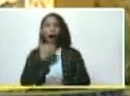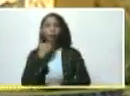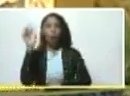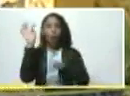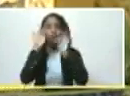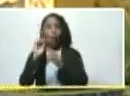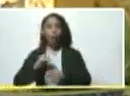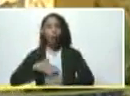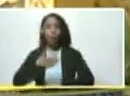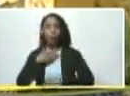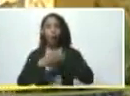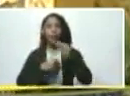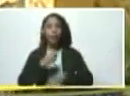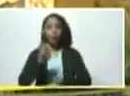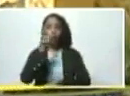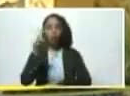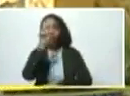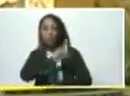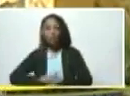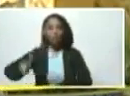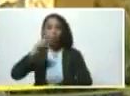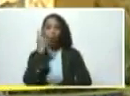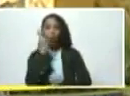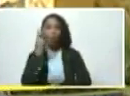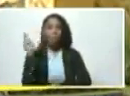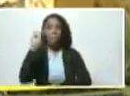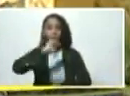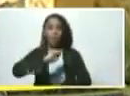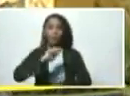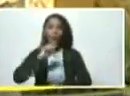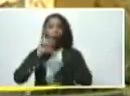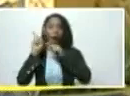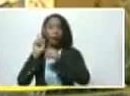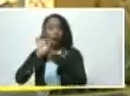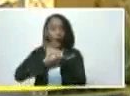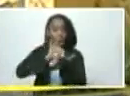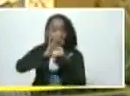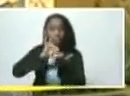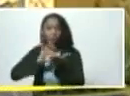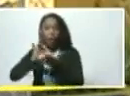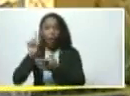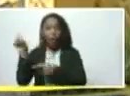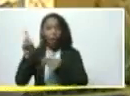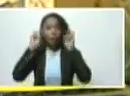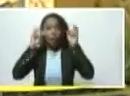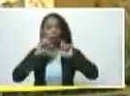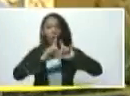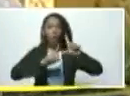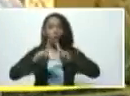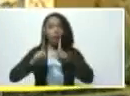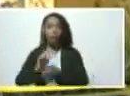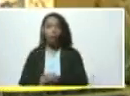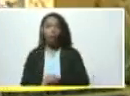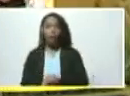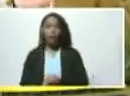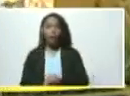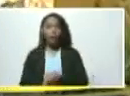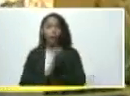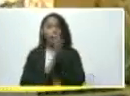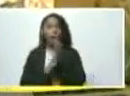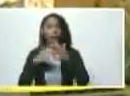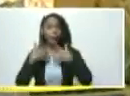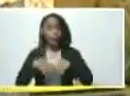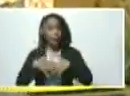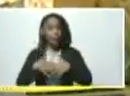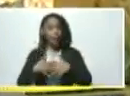dar dos ciclos en un mes, pero con esta estrategia y con todo ese aparataje logístico de las empresas que usted muy